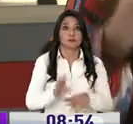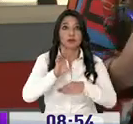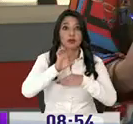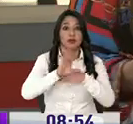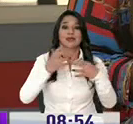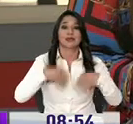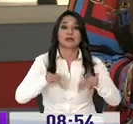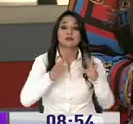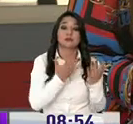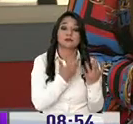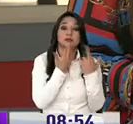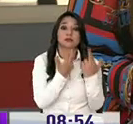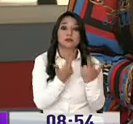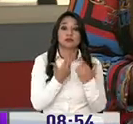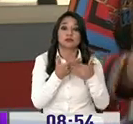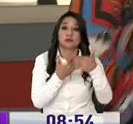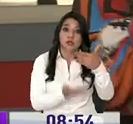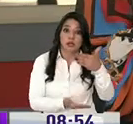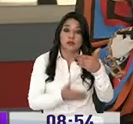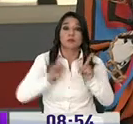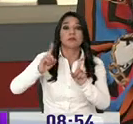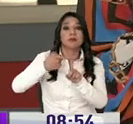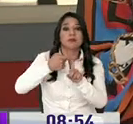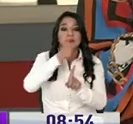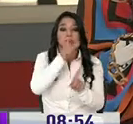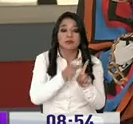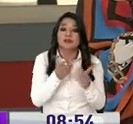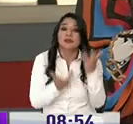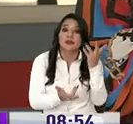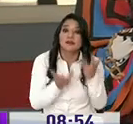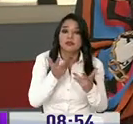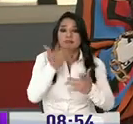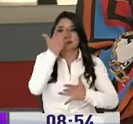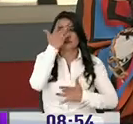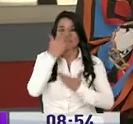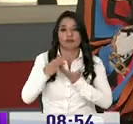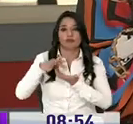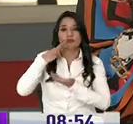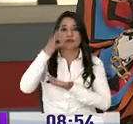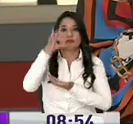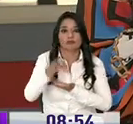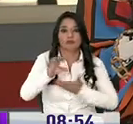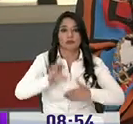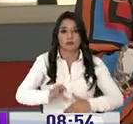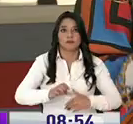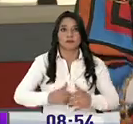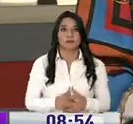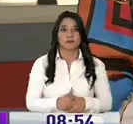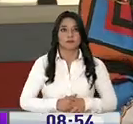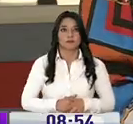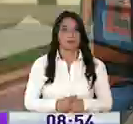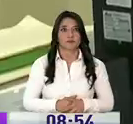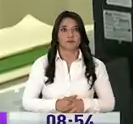ya está a la espera de que lleguen los resultados del primer caso sospechoso del coronavirus aquí en el país.